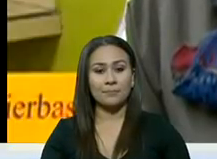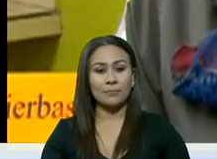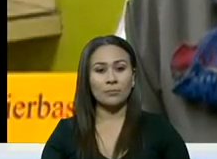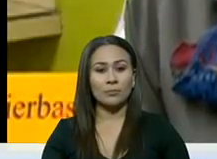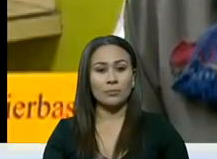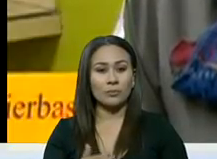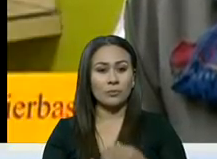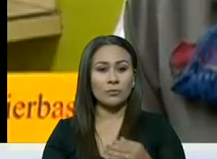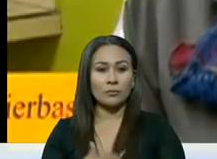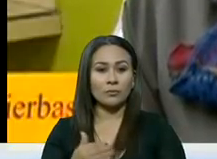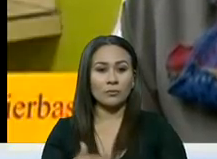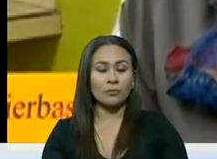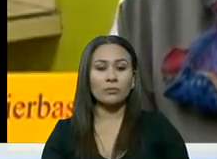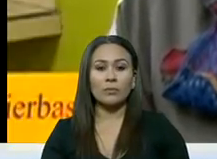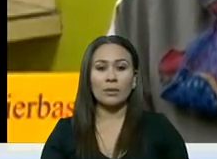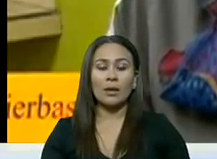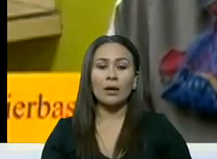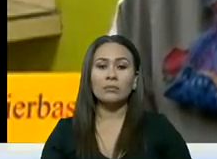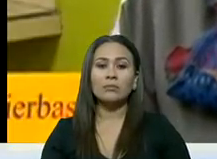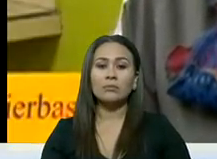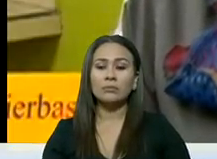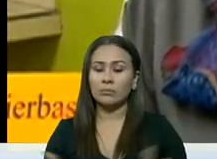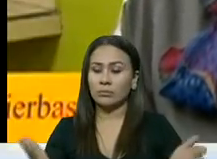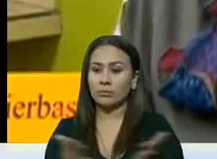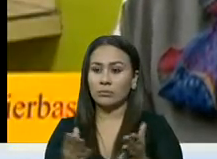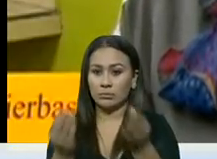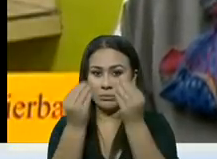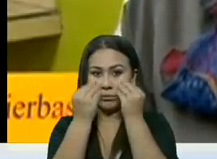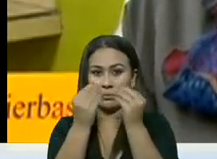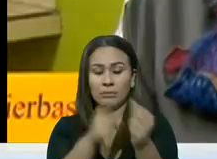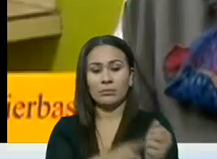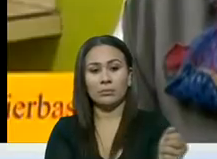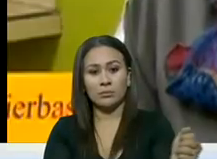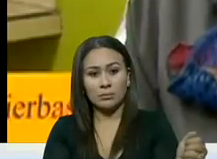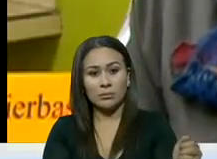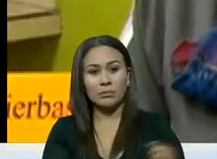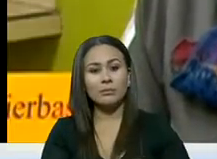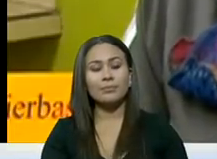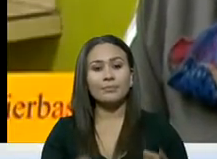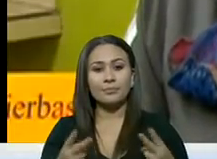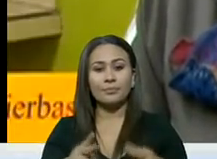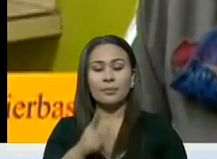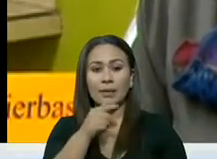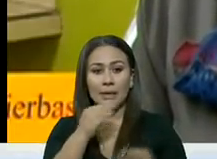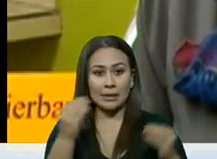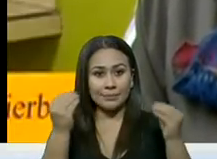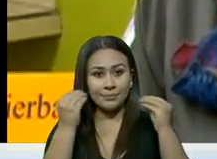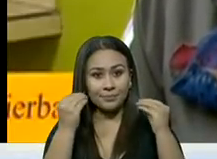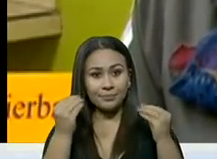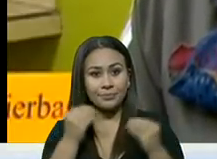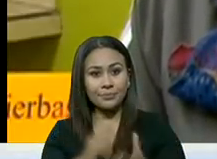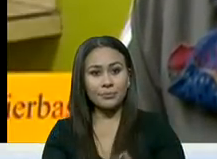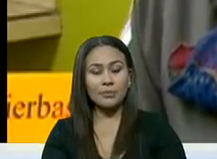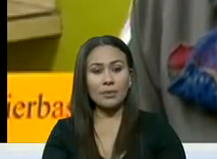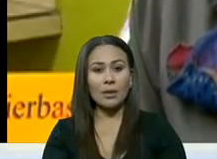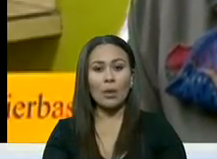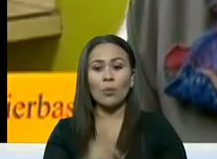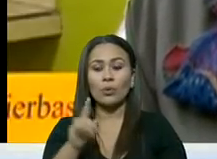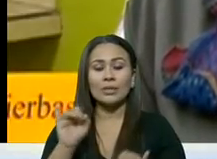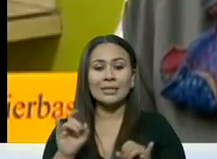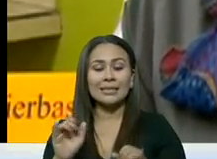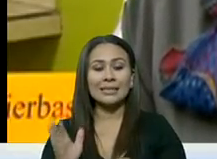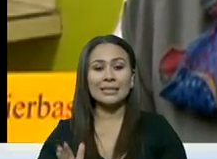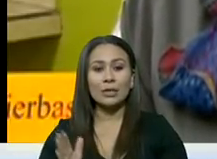poco orientándose en lo tradicional y también con la asesoría de unos señores